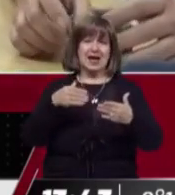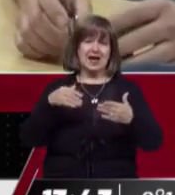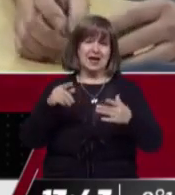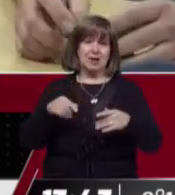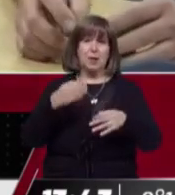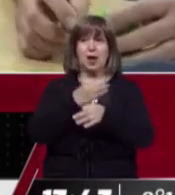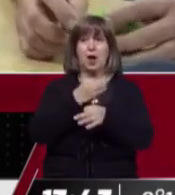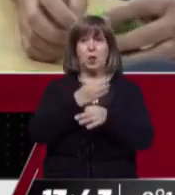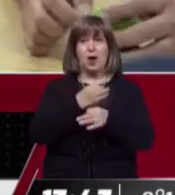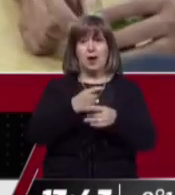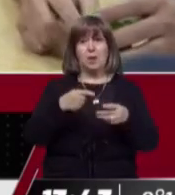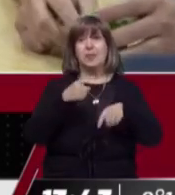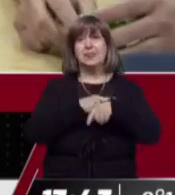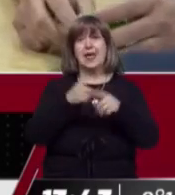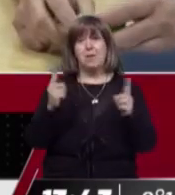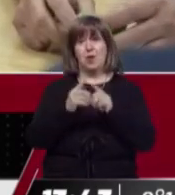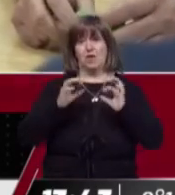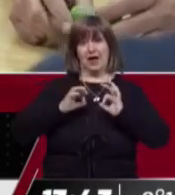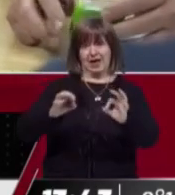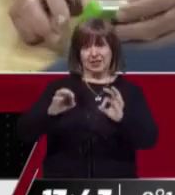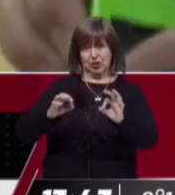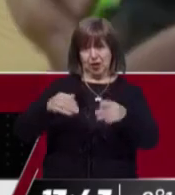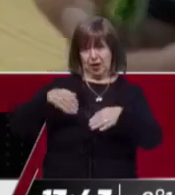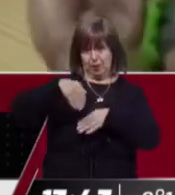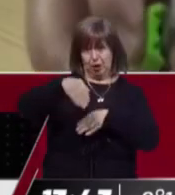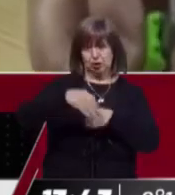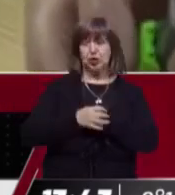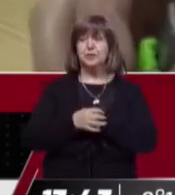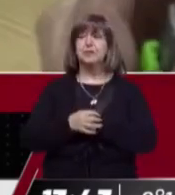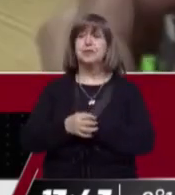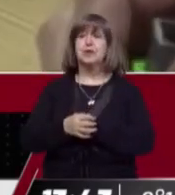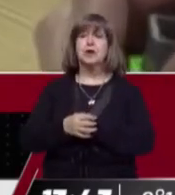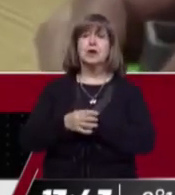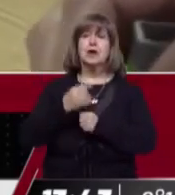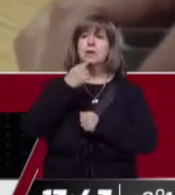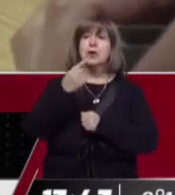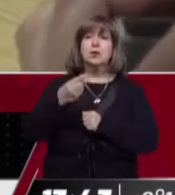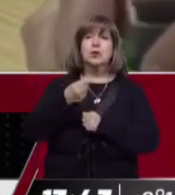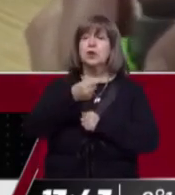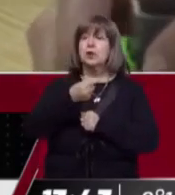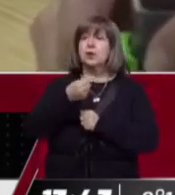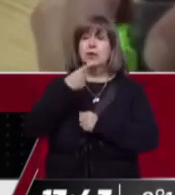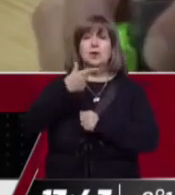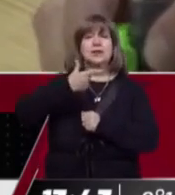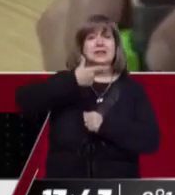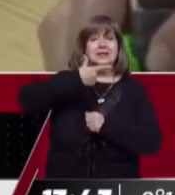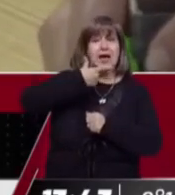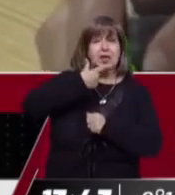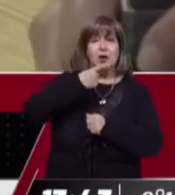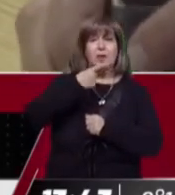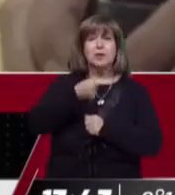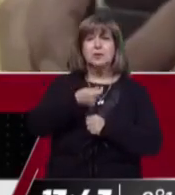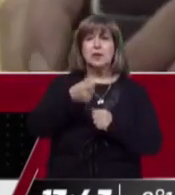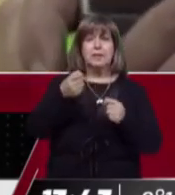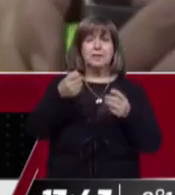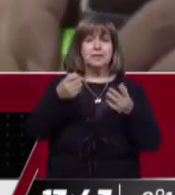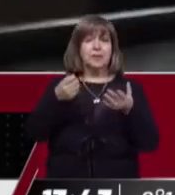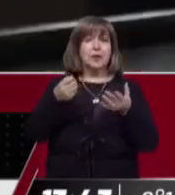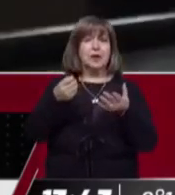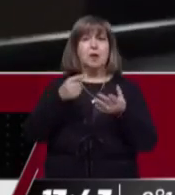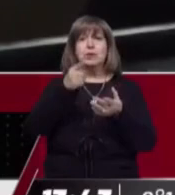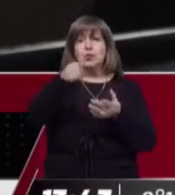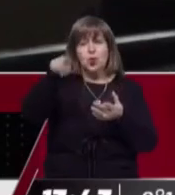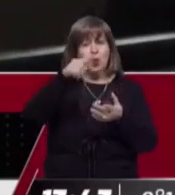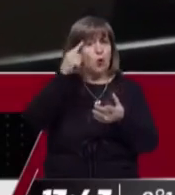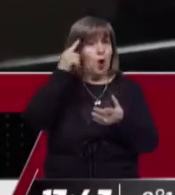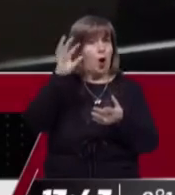en las escuelas Qué porcentaje están manejando me refiero el el grupo el cuerpo de profesionales que tiene el sut en cuanto A qué porcentaje tiene que llevar